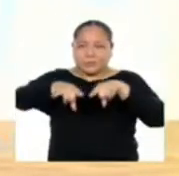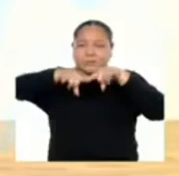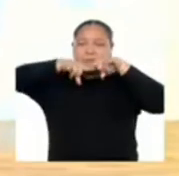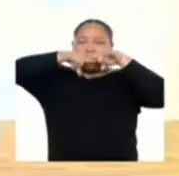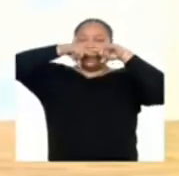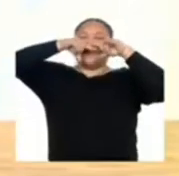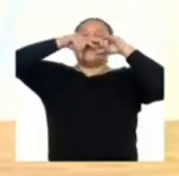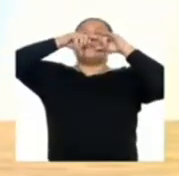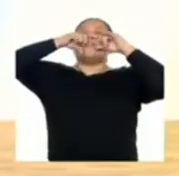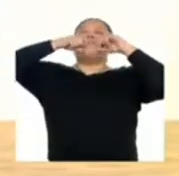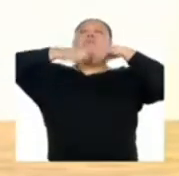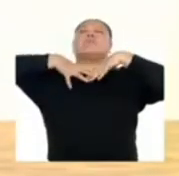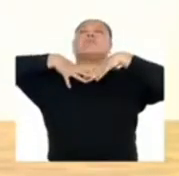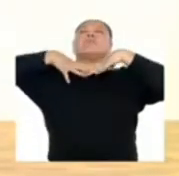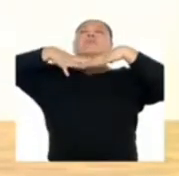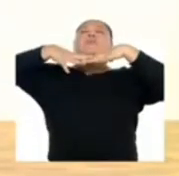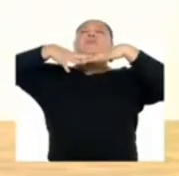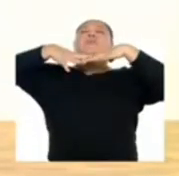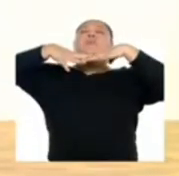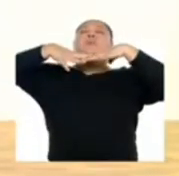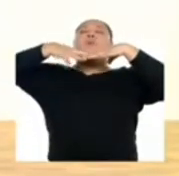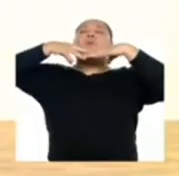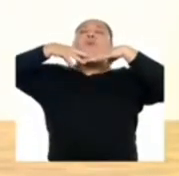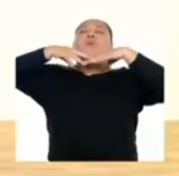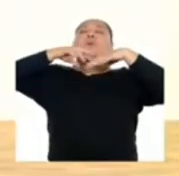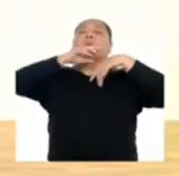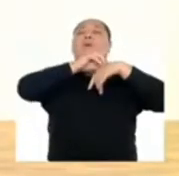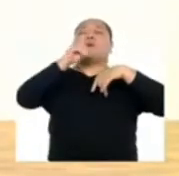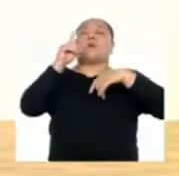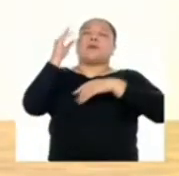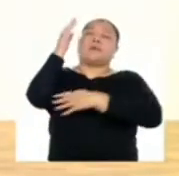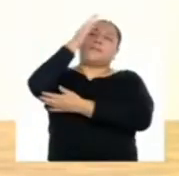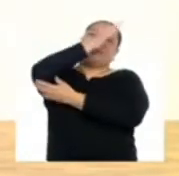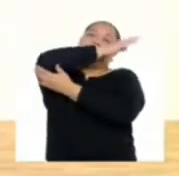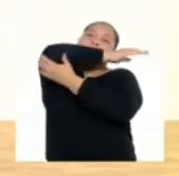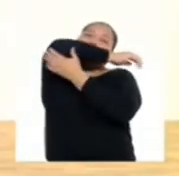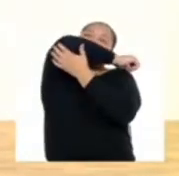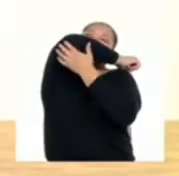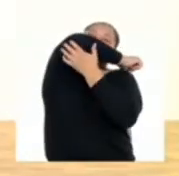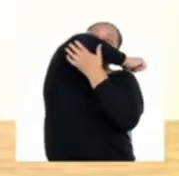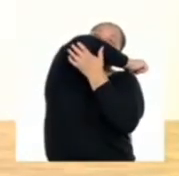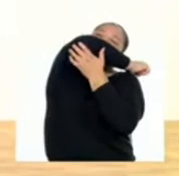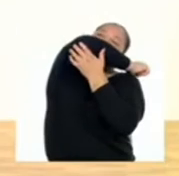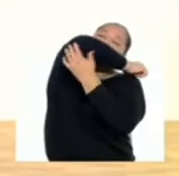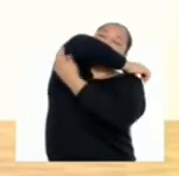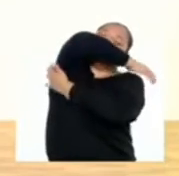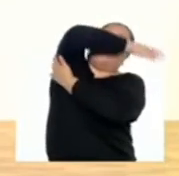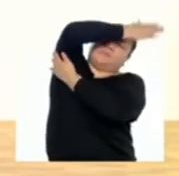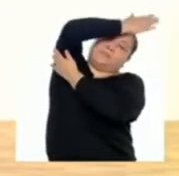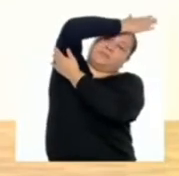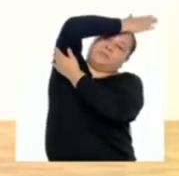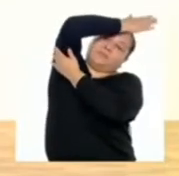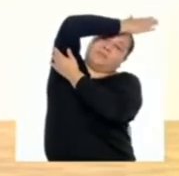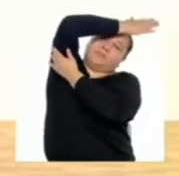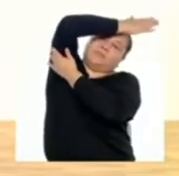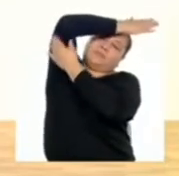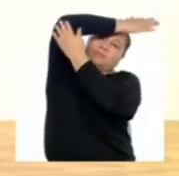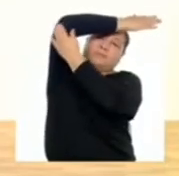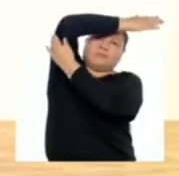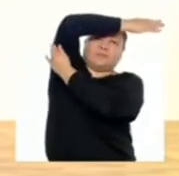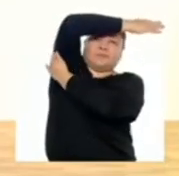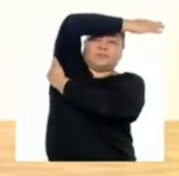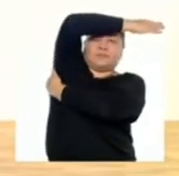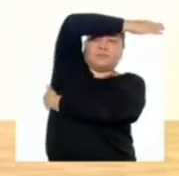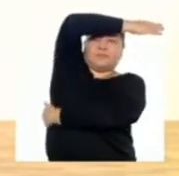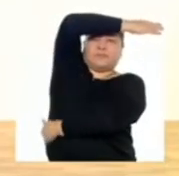Subo otra vez. Y ahora vamos a ir hacia el lado derecho. Estiro. Y trato de llegar lo más lejos